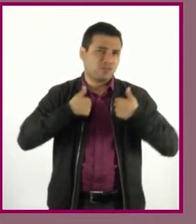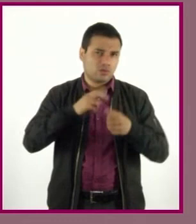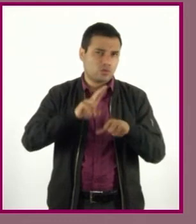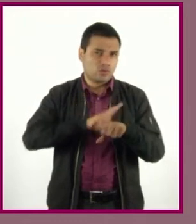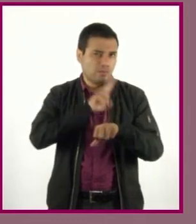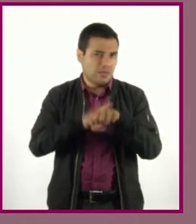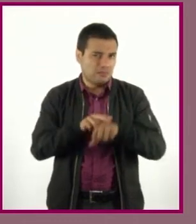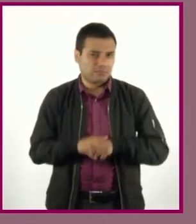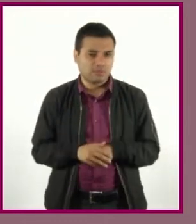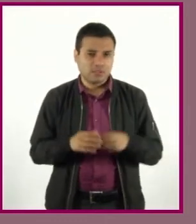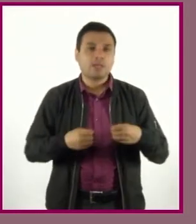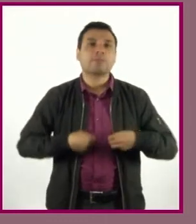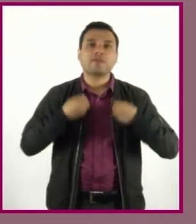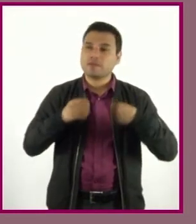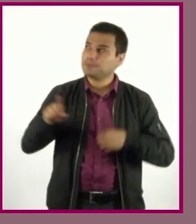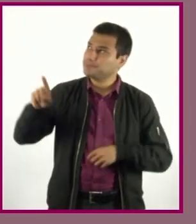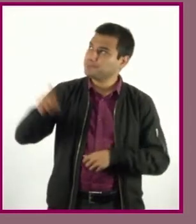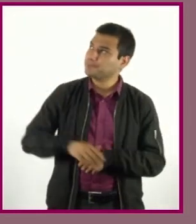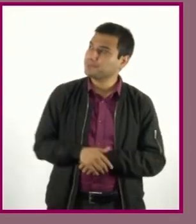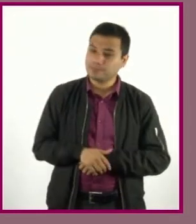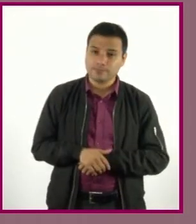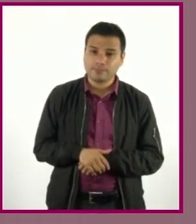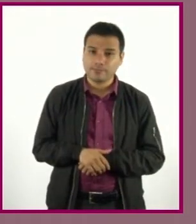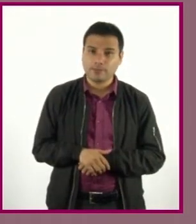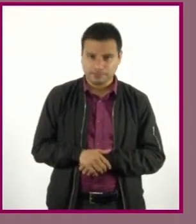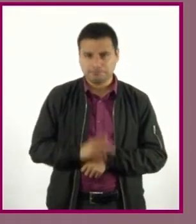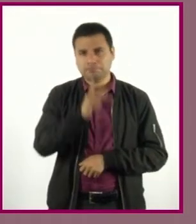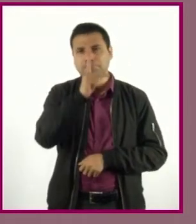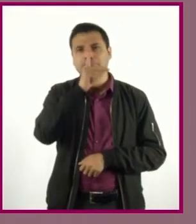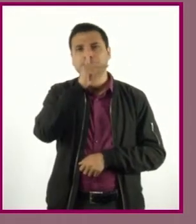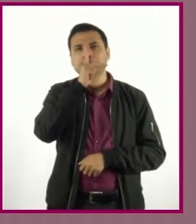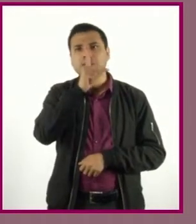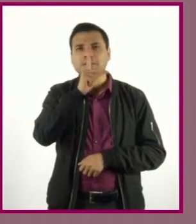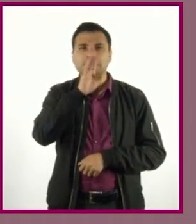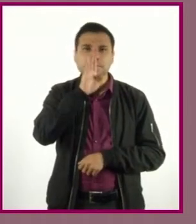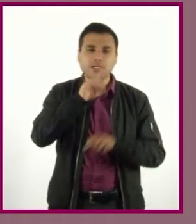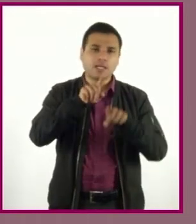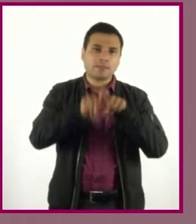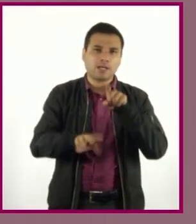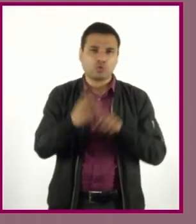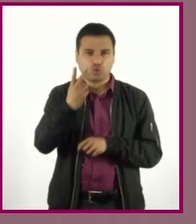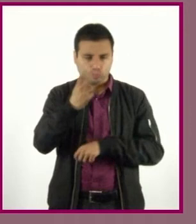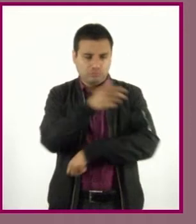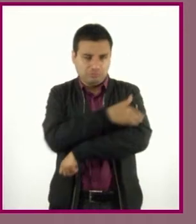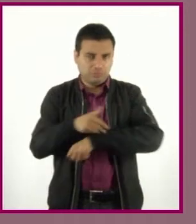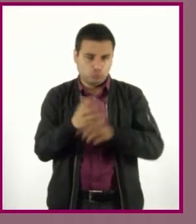otra. Vivía en Damasco, Siria, con sus padres y sus 2 hermanas.